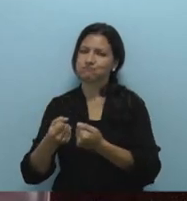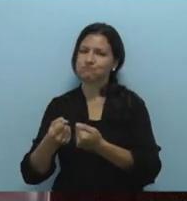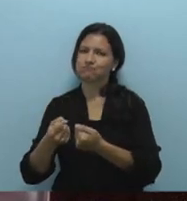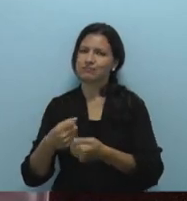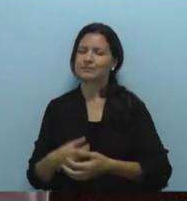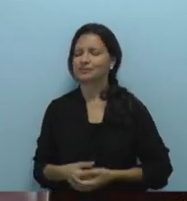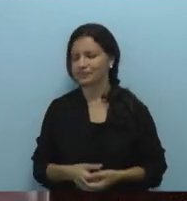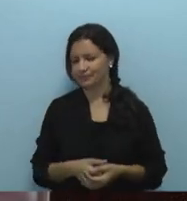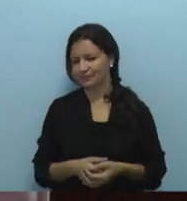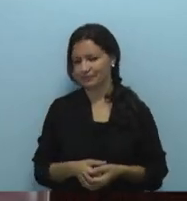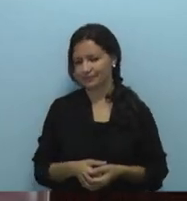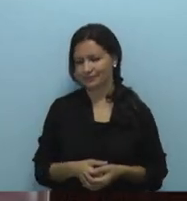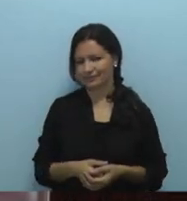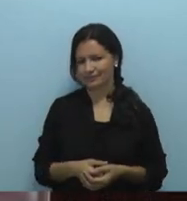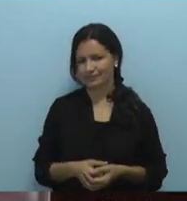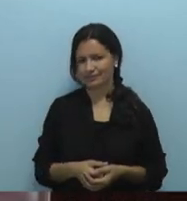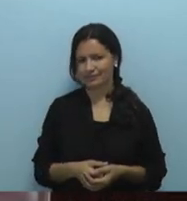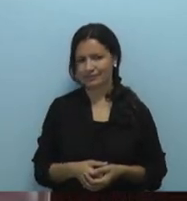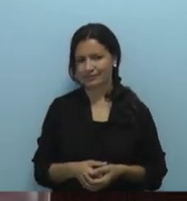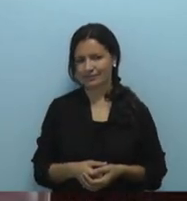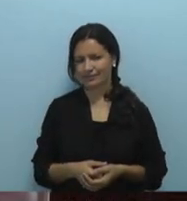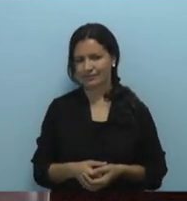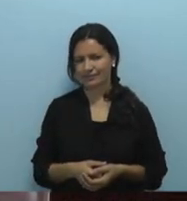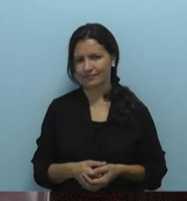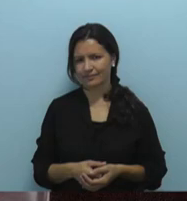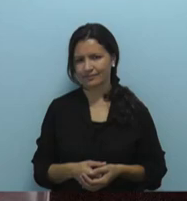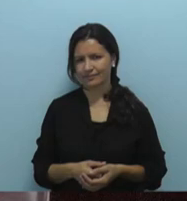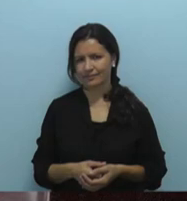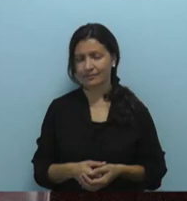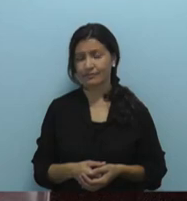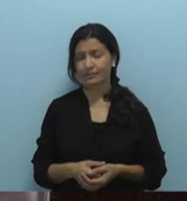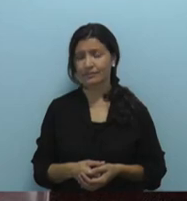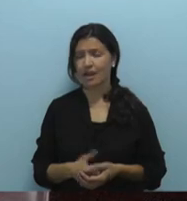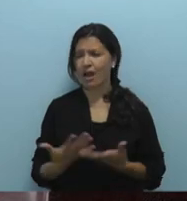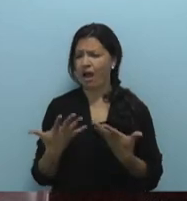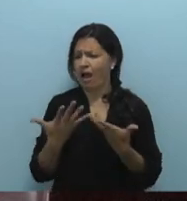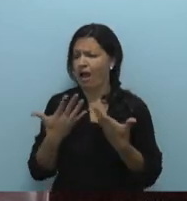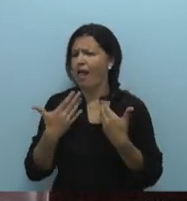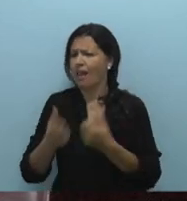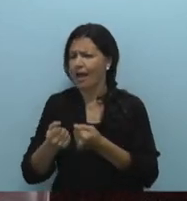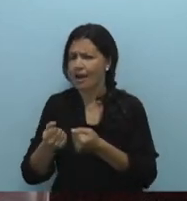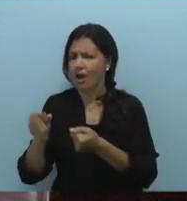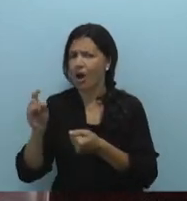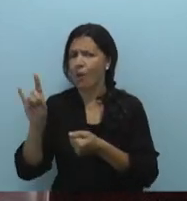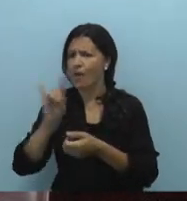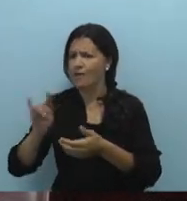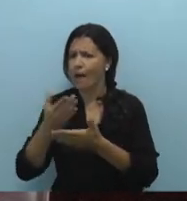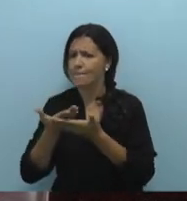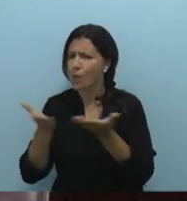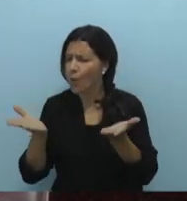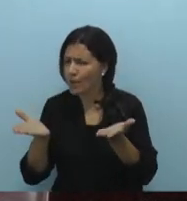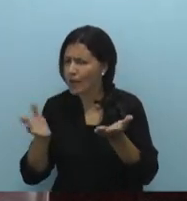no es solamente la defensa de la universidad pública sobre lo que no vamos a claudicar. Yo quiero agregar algunas